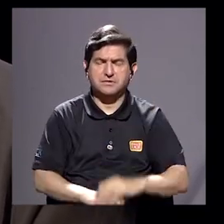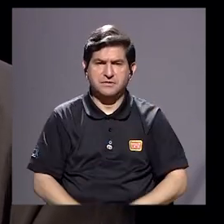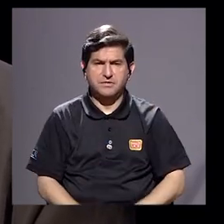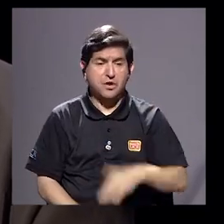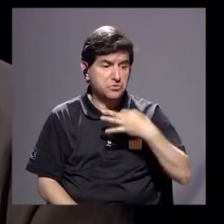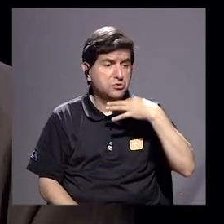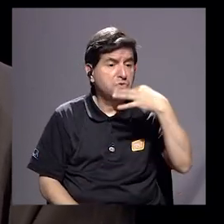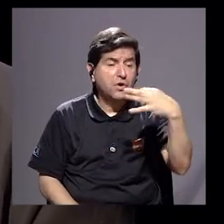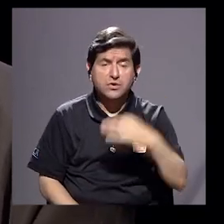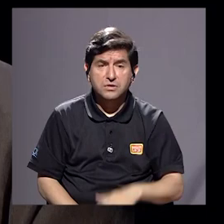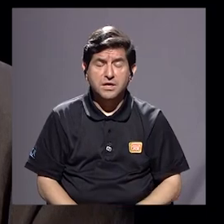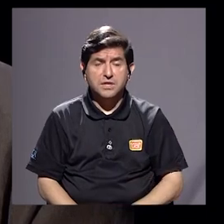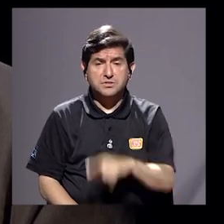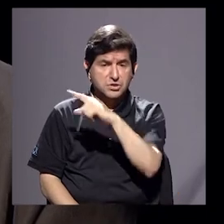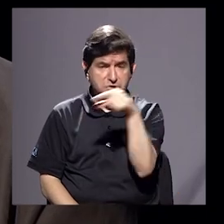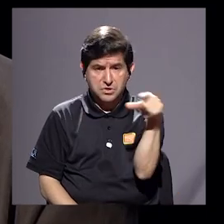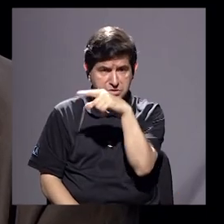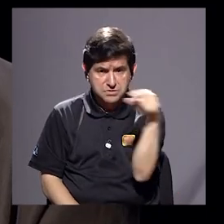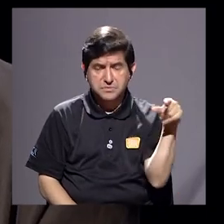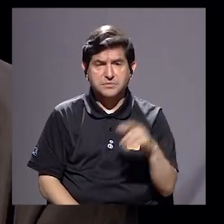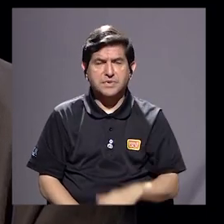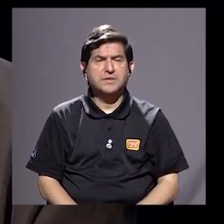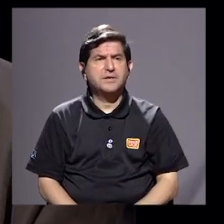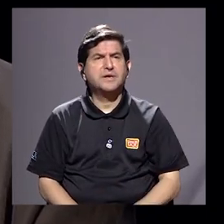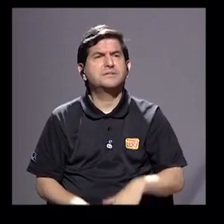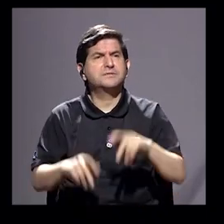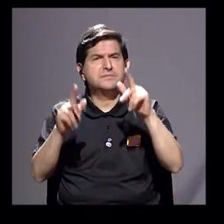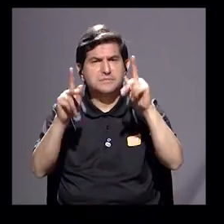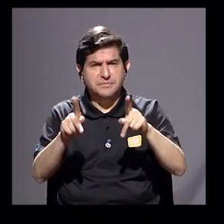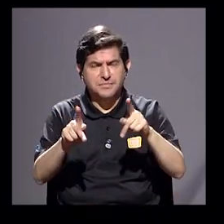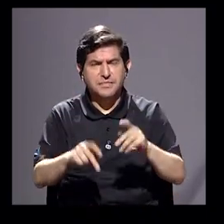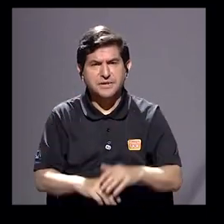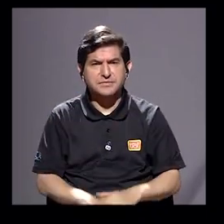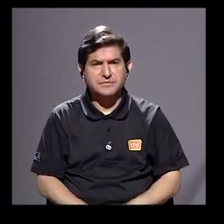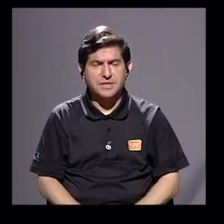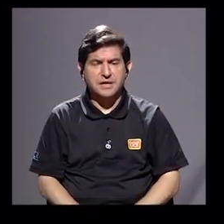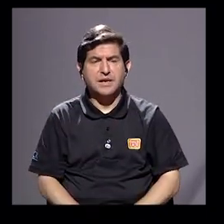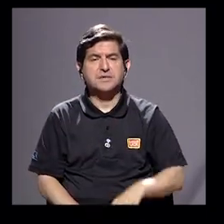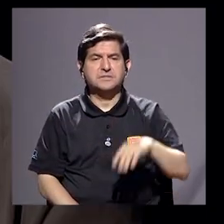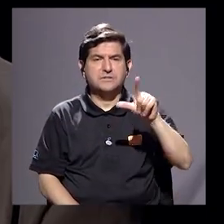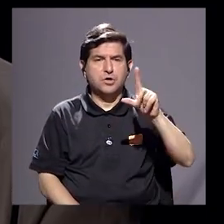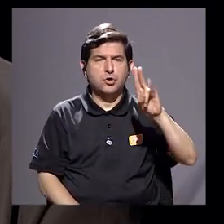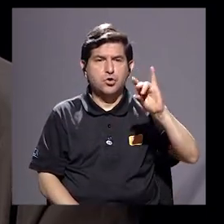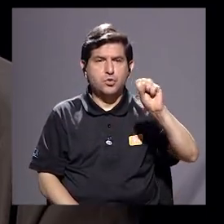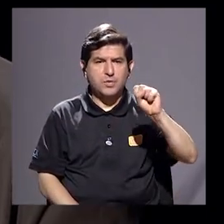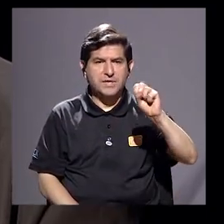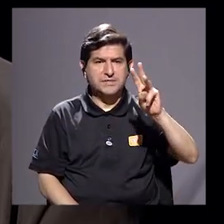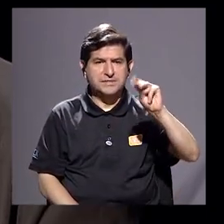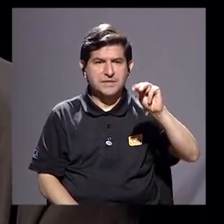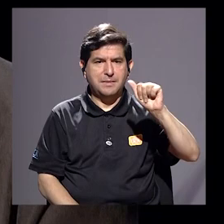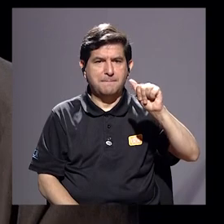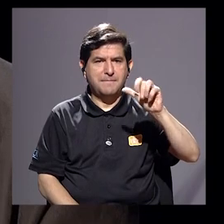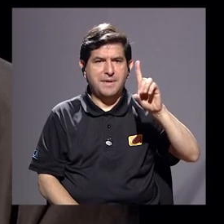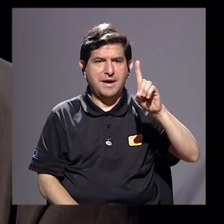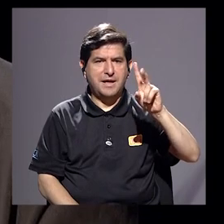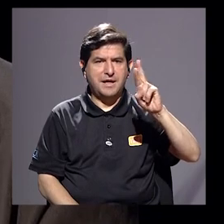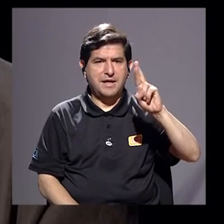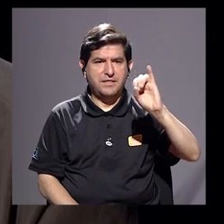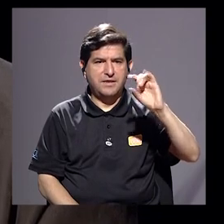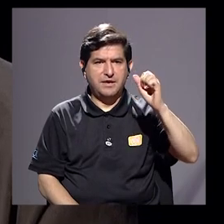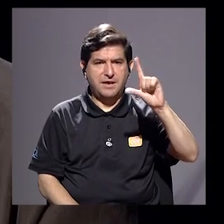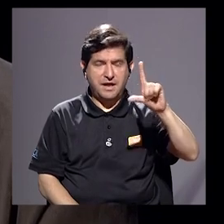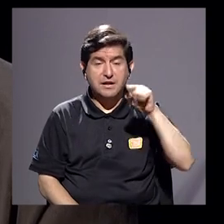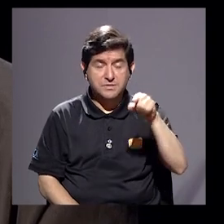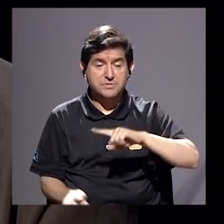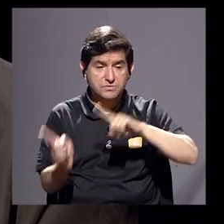trabajo diario un buen trabajo semanal hay que intentar el madrigal luis madrigal hay gente que está por ejemplo sigo baja al